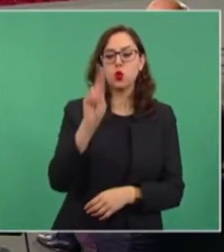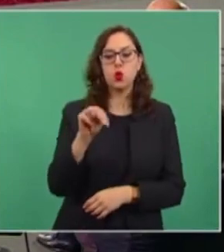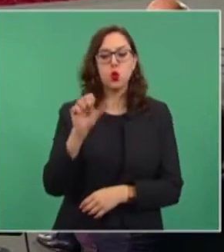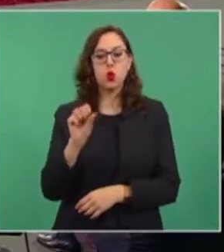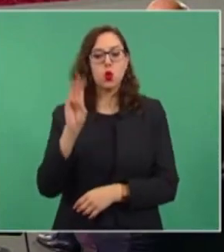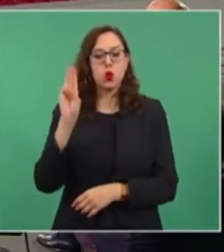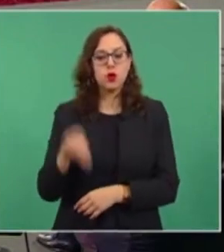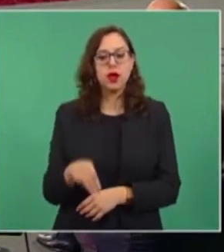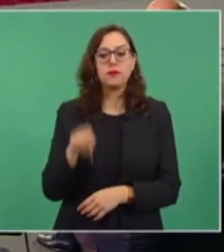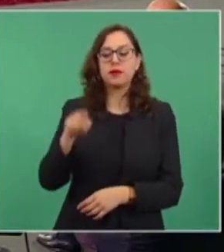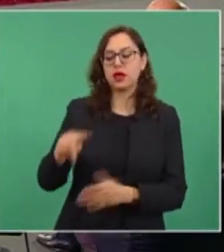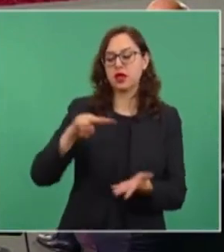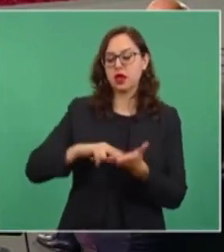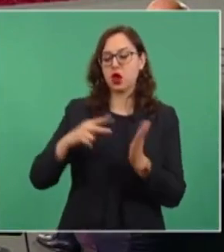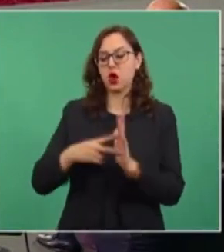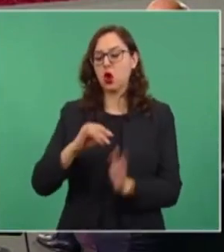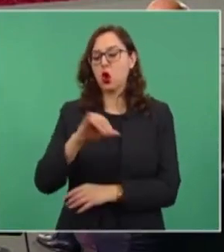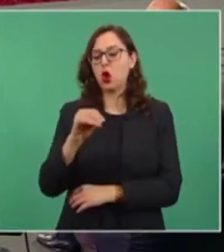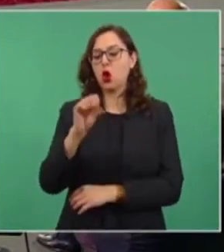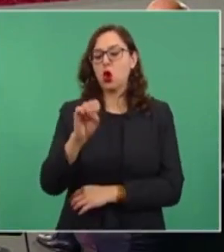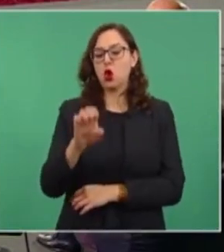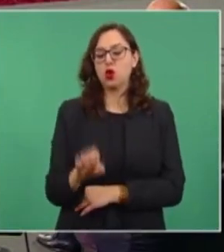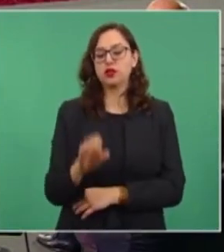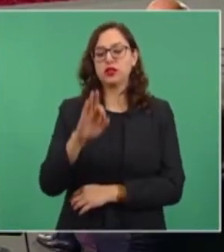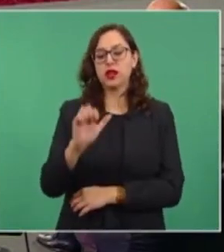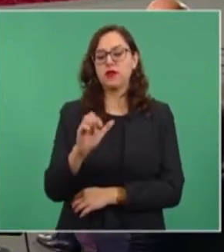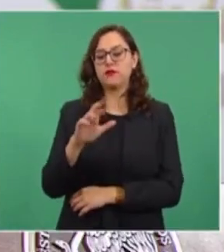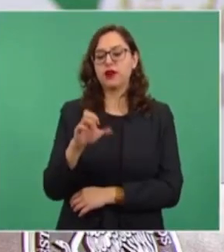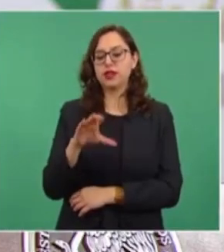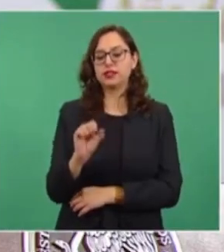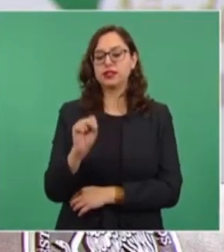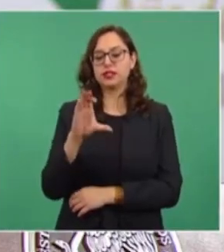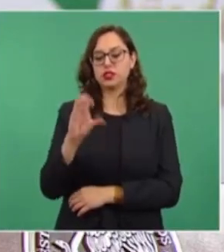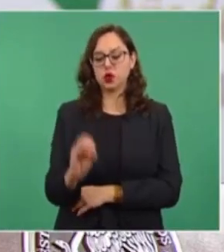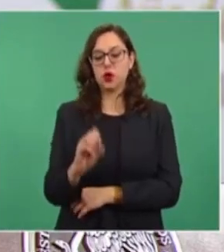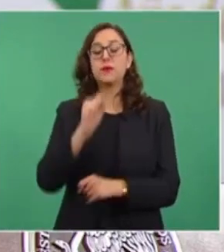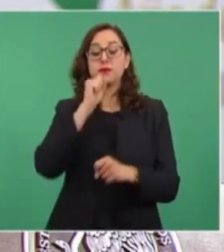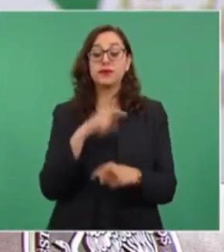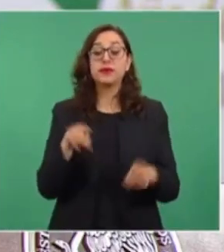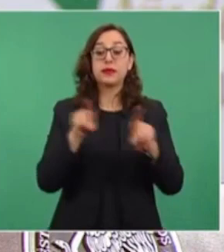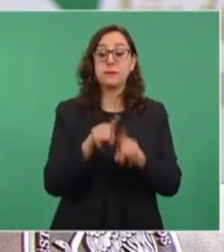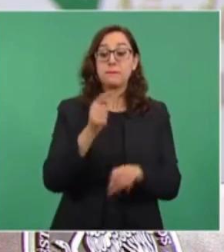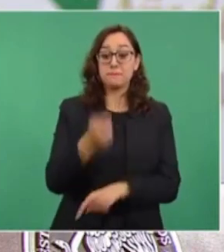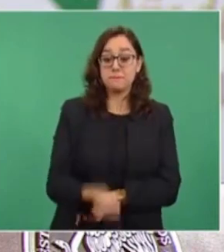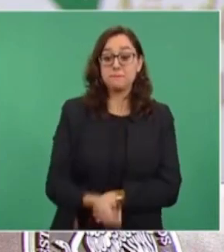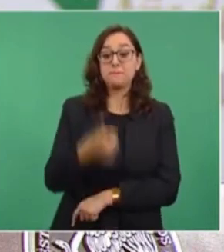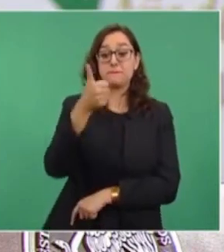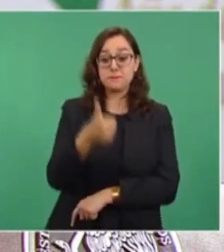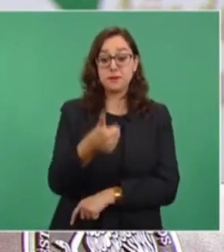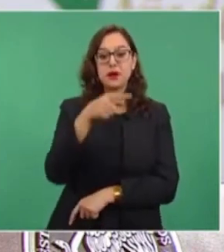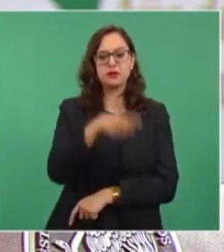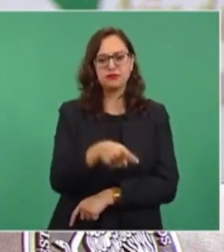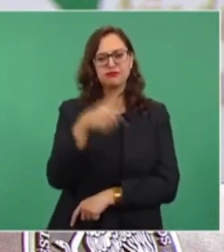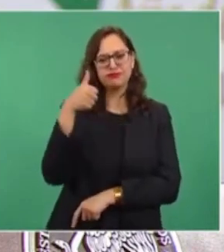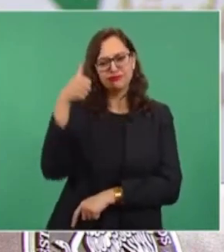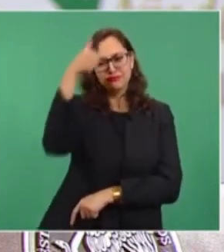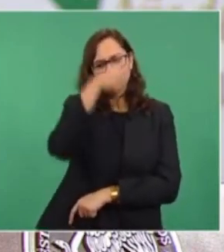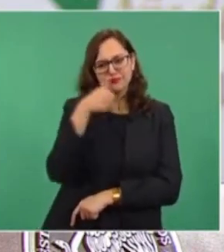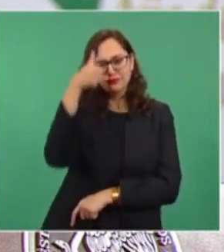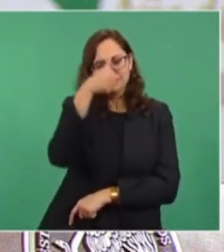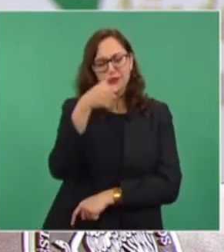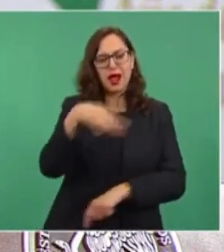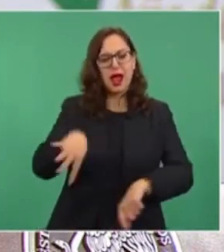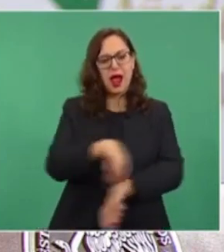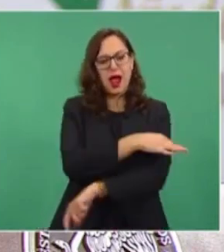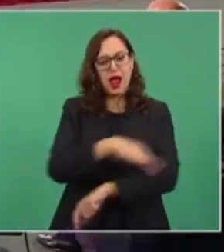México, el ingeniero José Francisco Garaycochea Petrirena. Y también por primera vez a un fraile benedictino, el